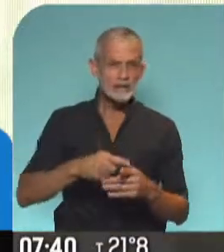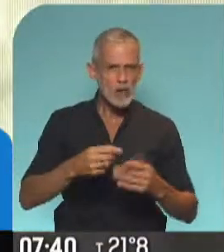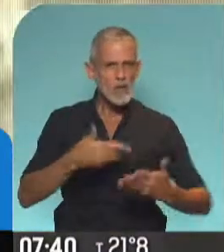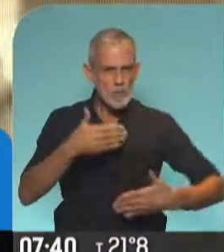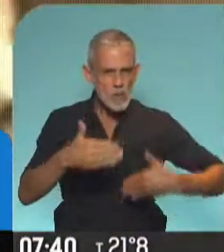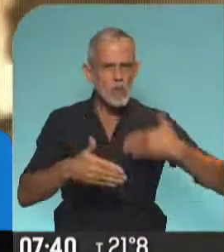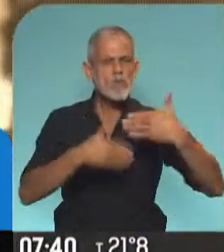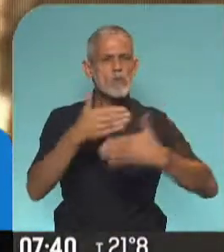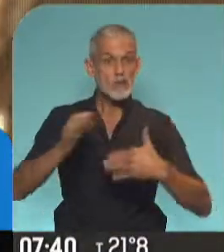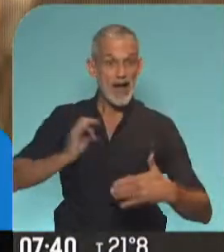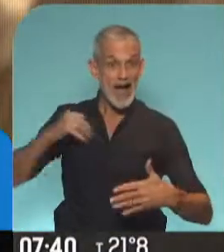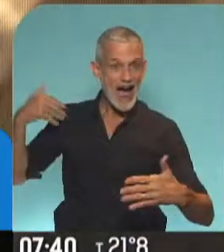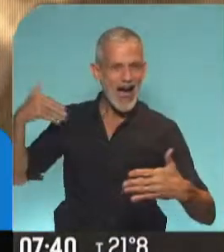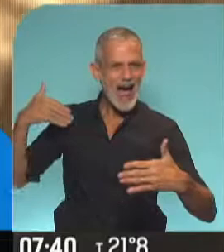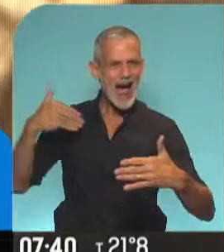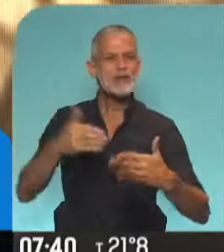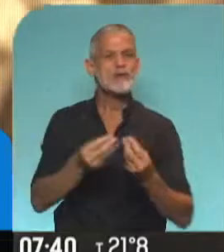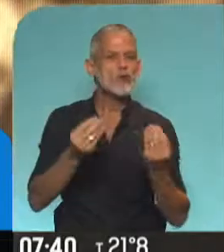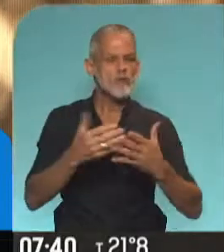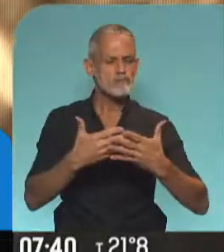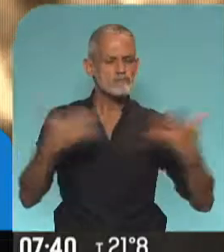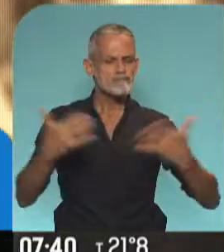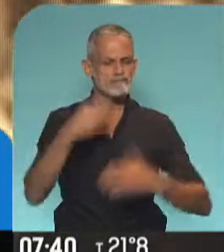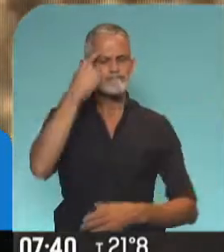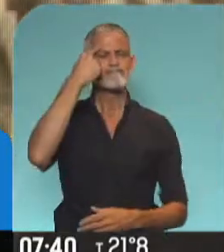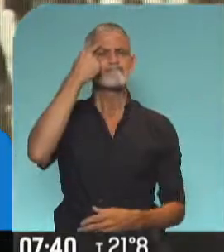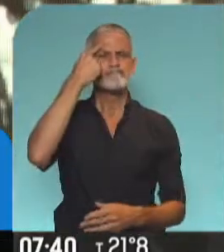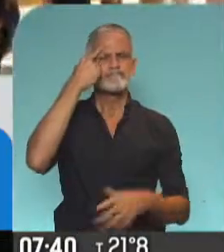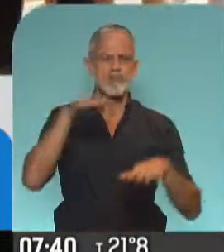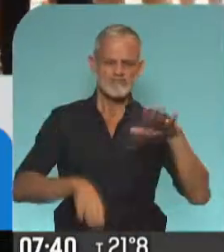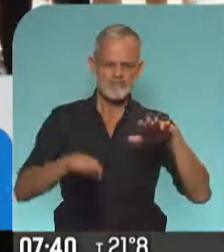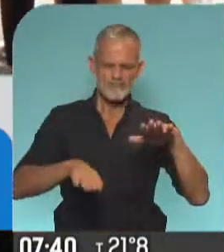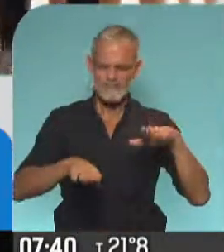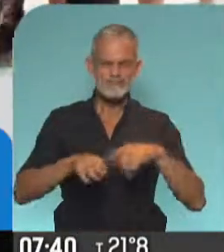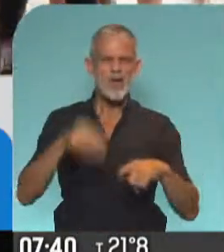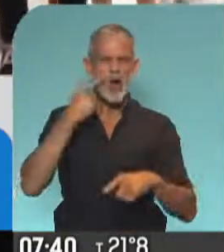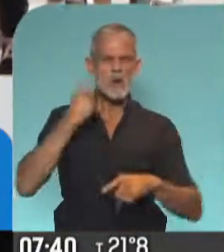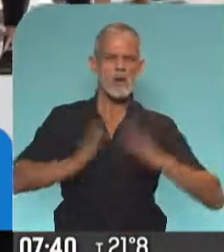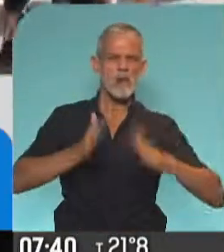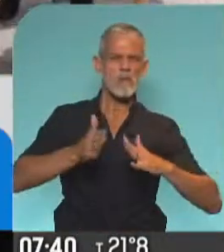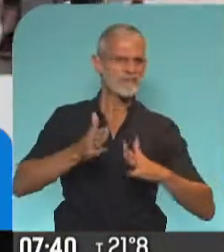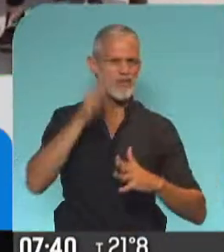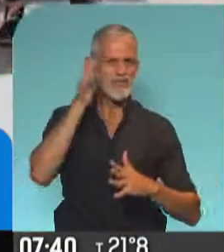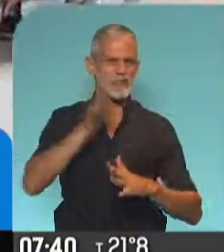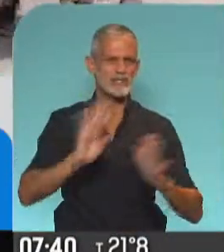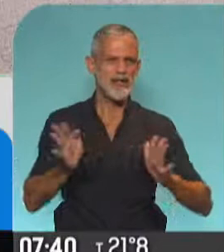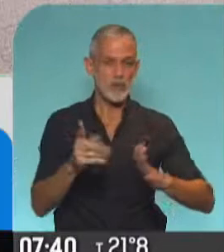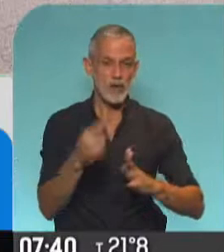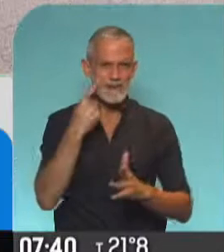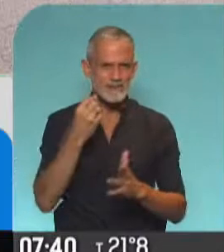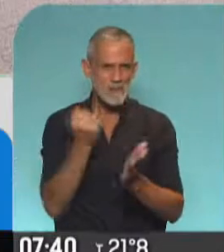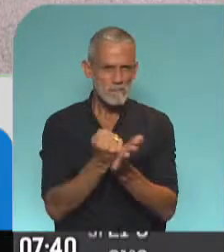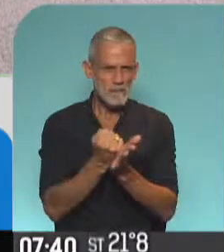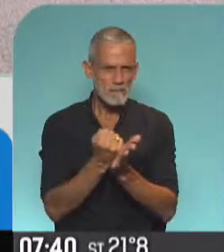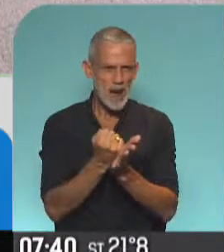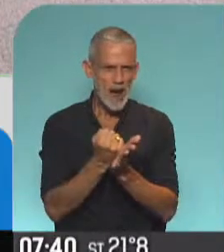sobre todo en los últimos años, lo que es la conciencia acerca de la desigualdad y la violencia machista, y es ver en las marcas, porque hasta hace no,